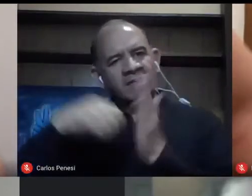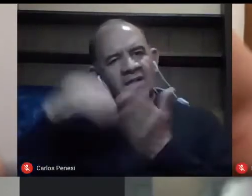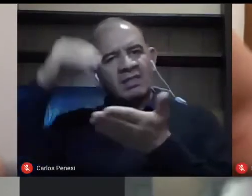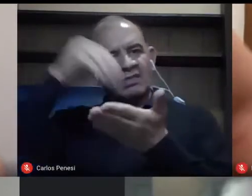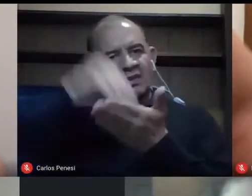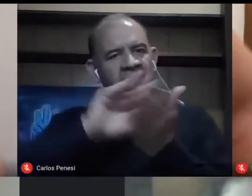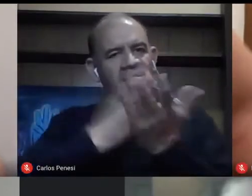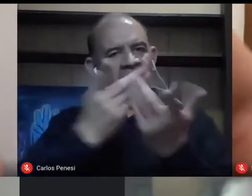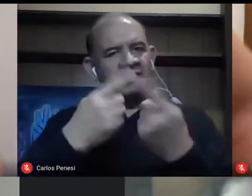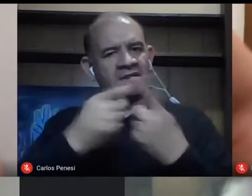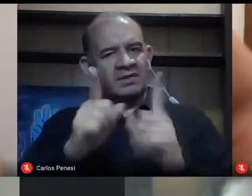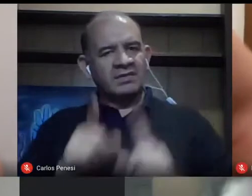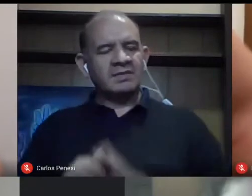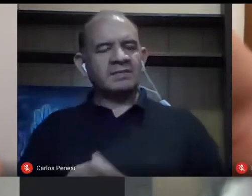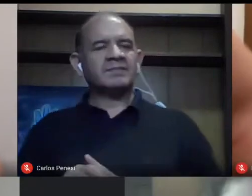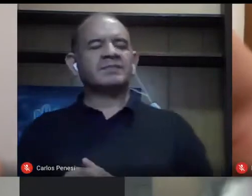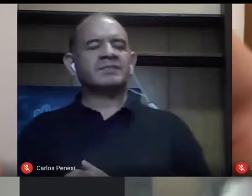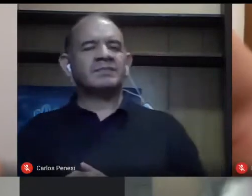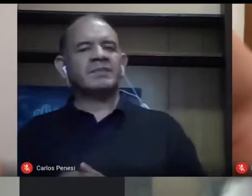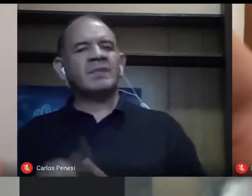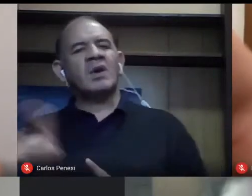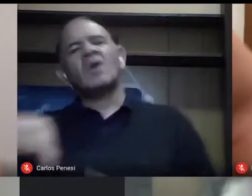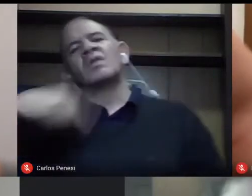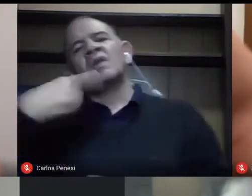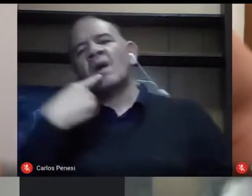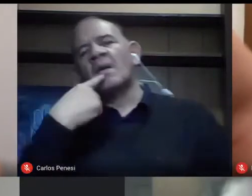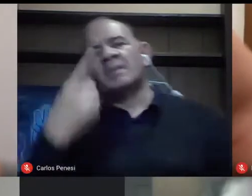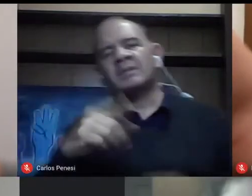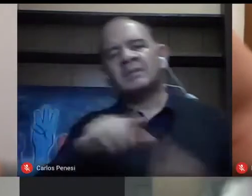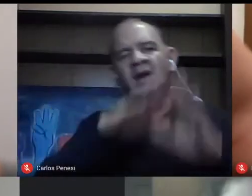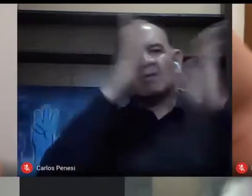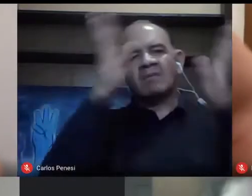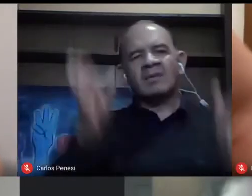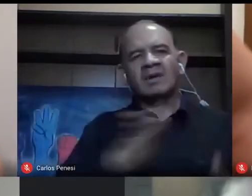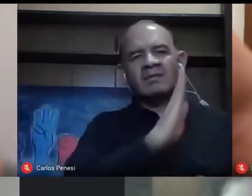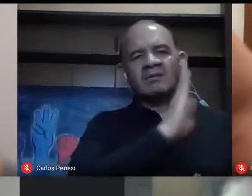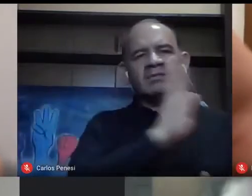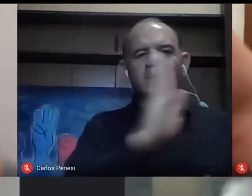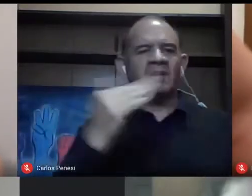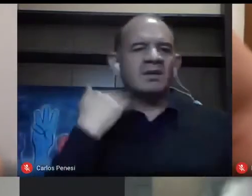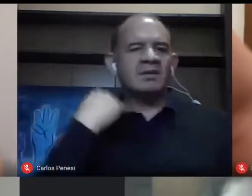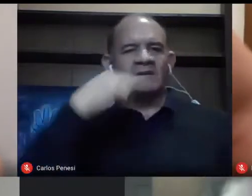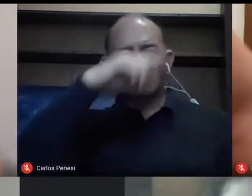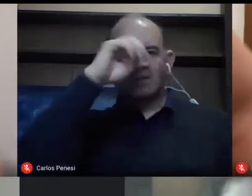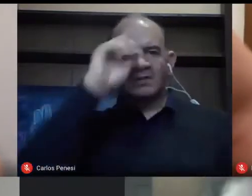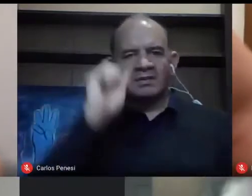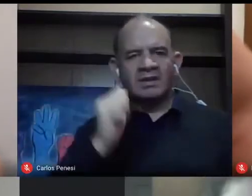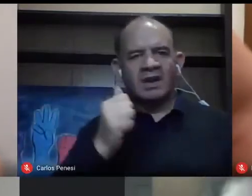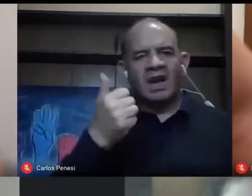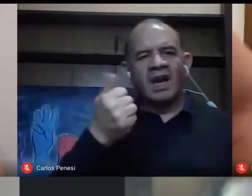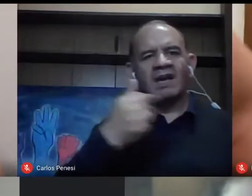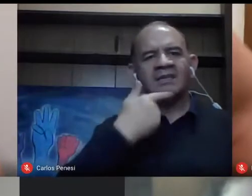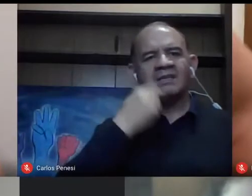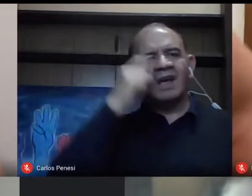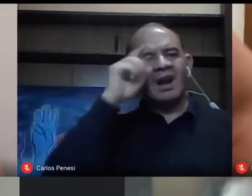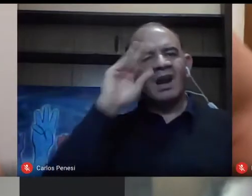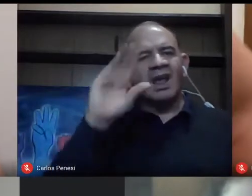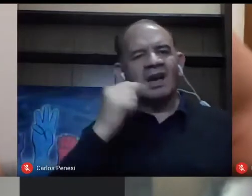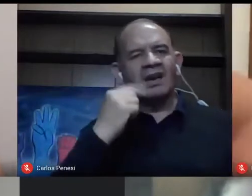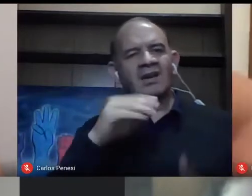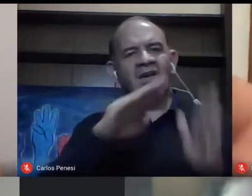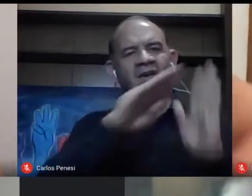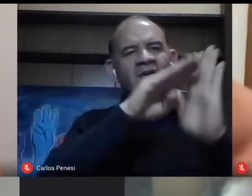Otra pregunta es, ¿la Biblioteca Nacional va a trabajar con la CERLAC para conformar un catálogo de